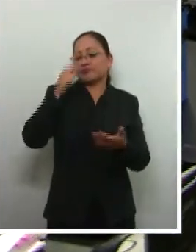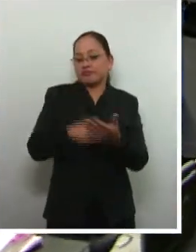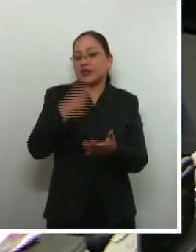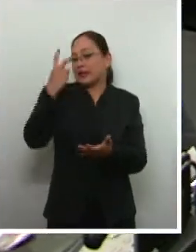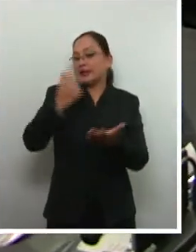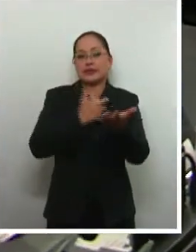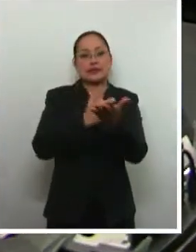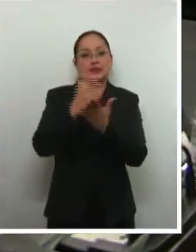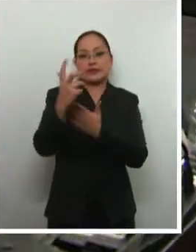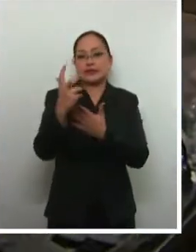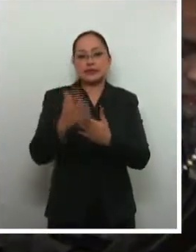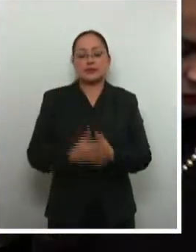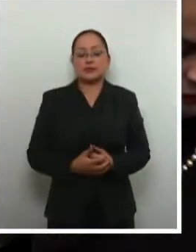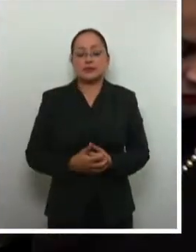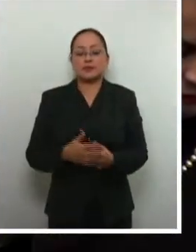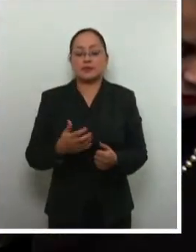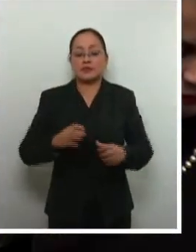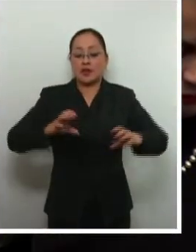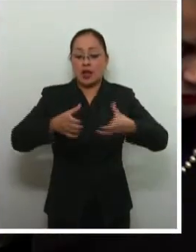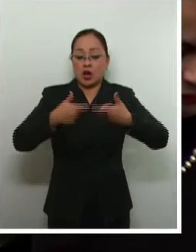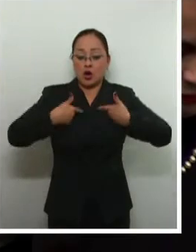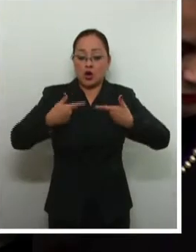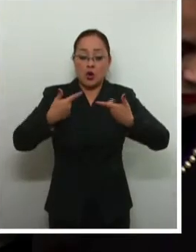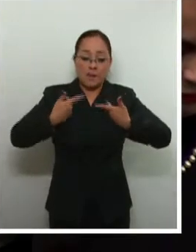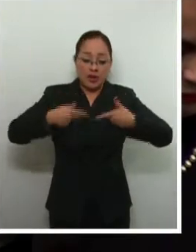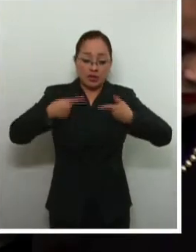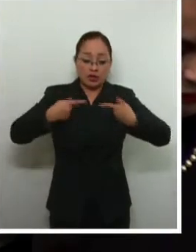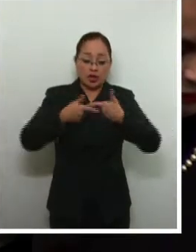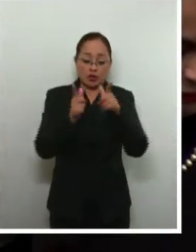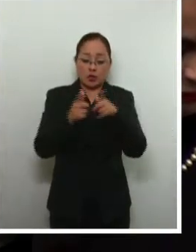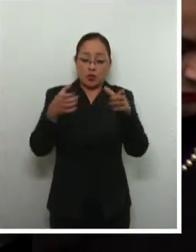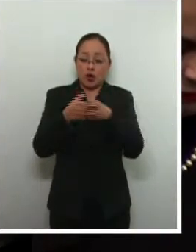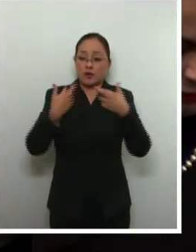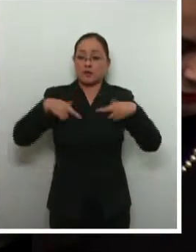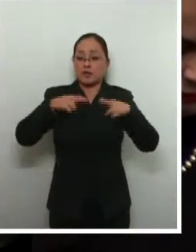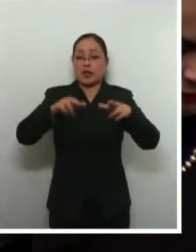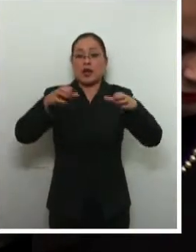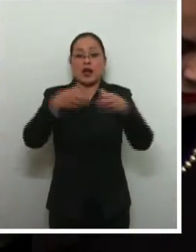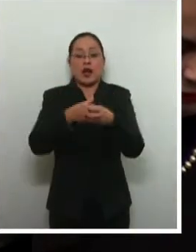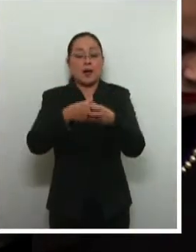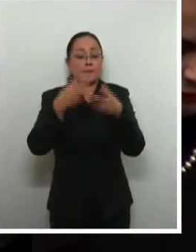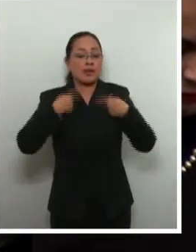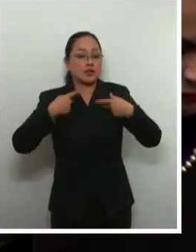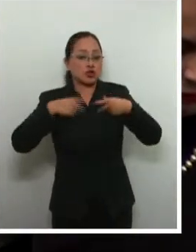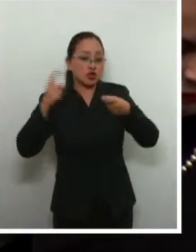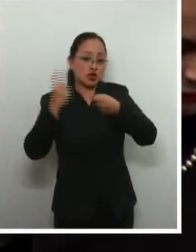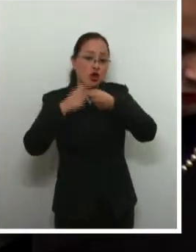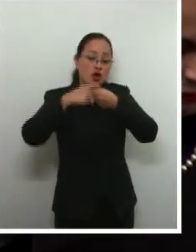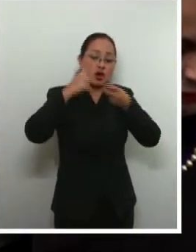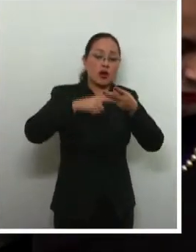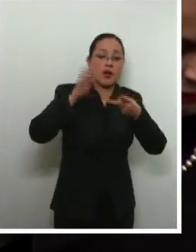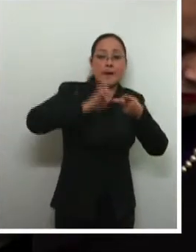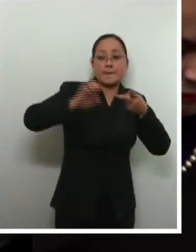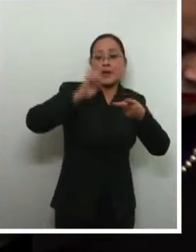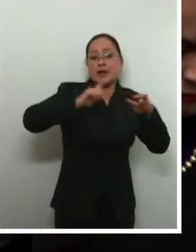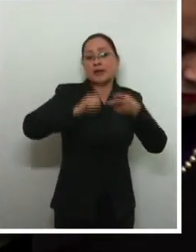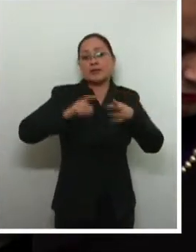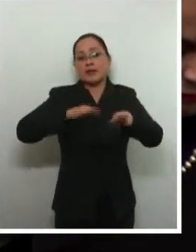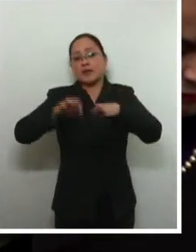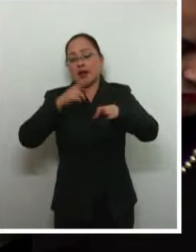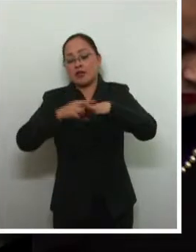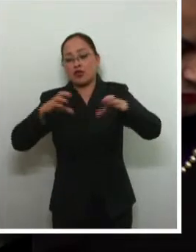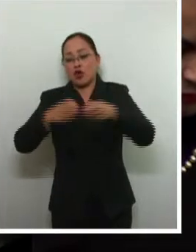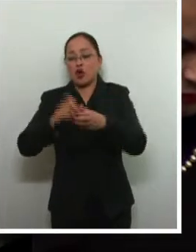exceso. Y este consejo se va a integrar por representantes de organizaciones ciudadanas, empresariales, de trabajadores,